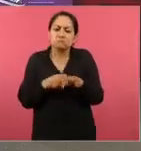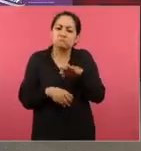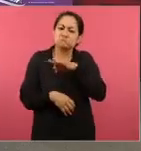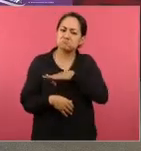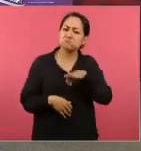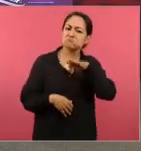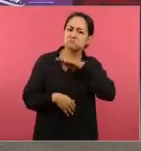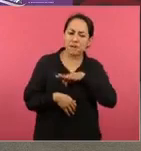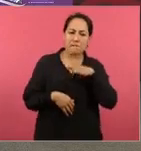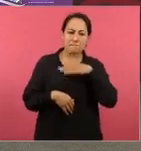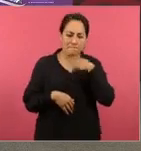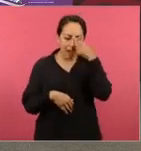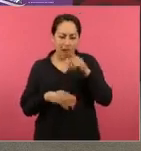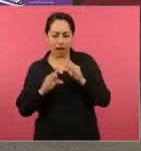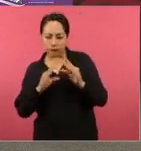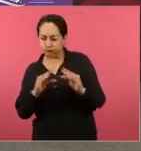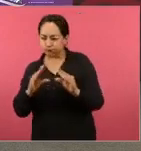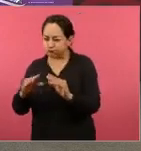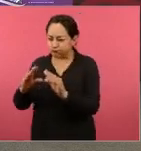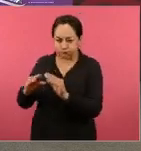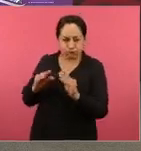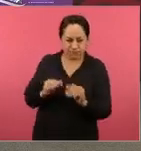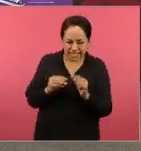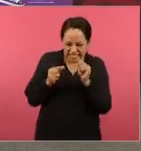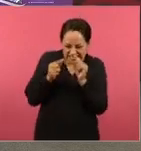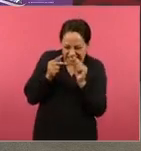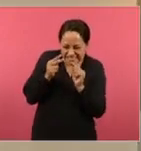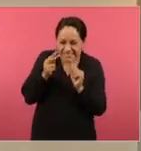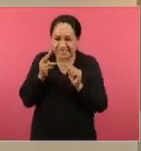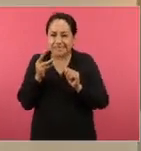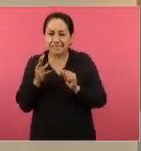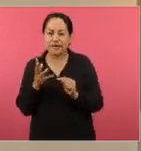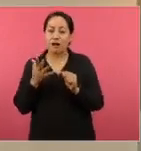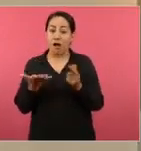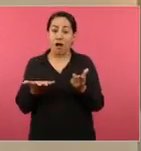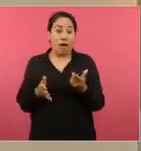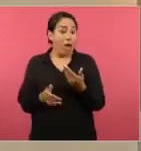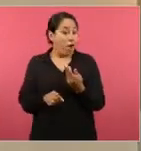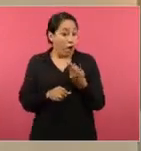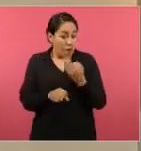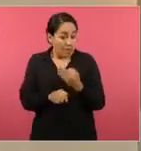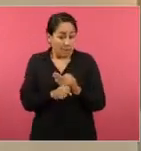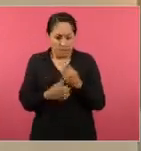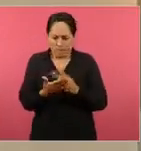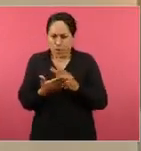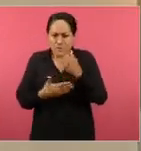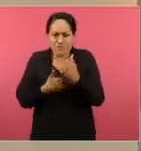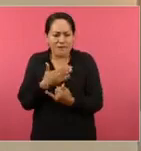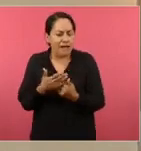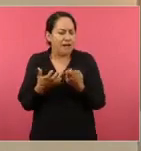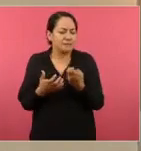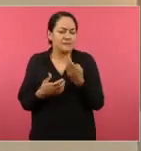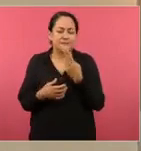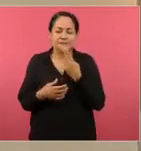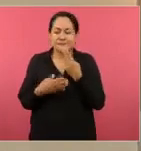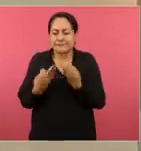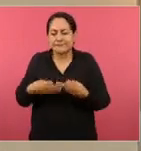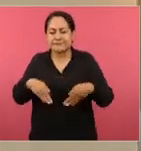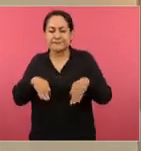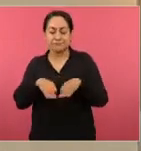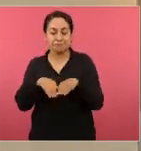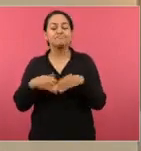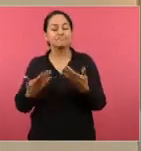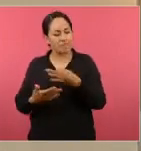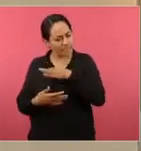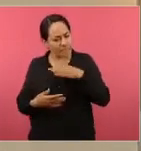de lograr lo que marca el programa de estudio. Y eso habría que reconocer y puntualizarlo de